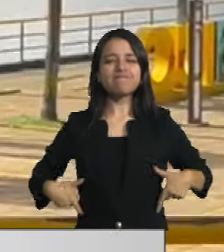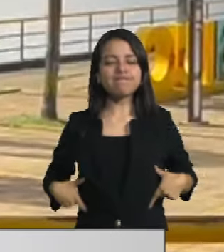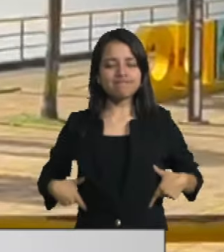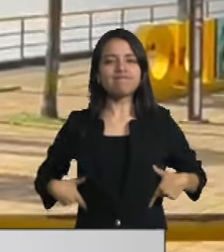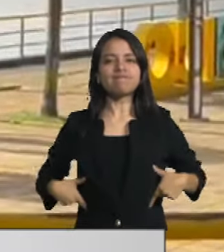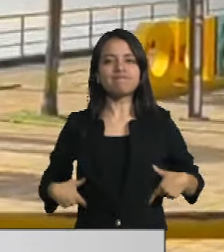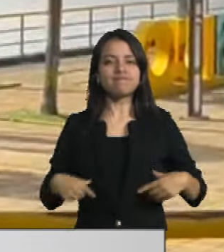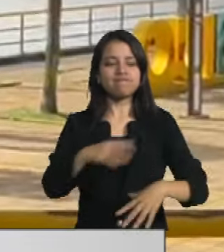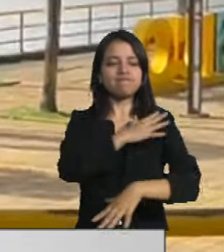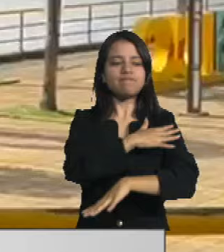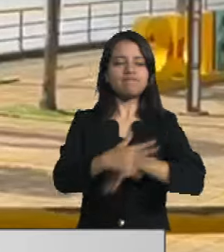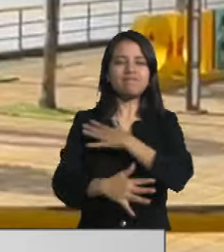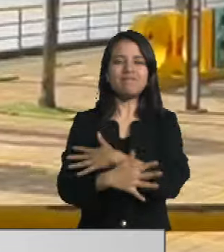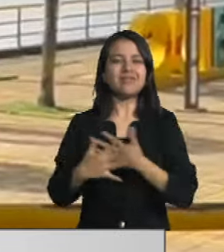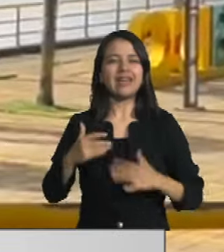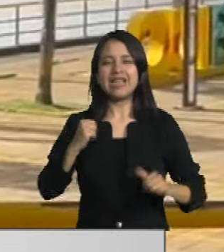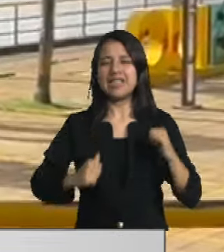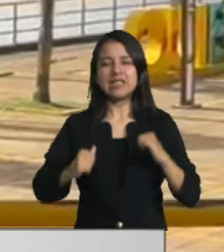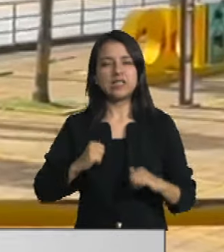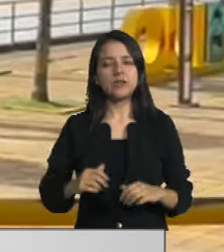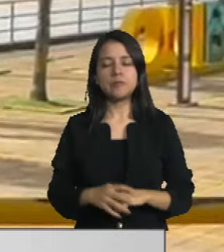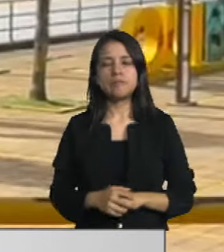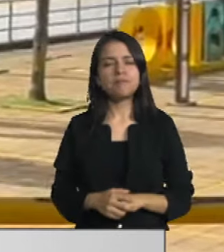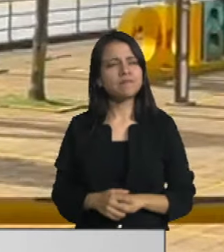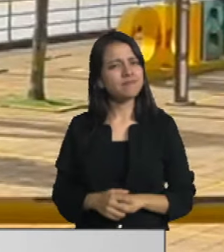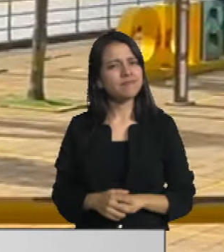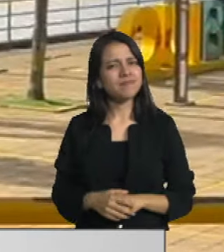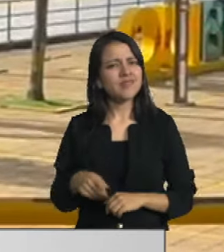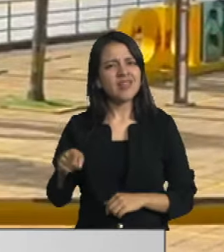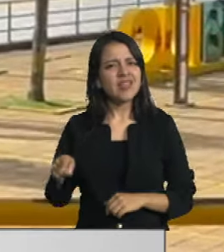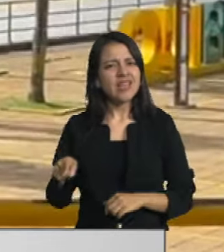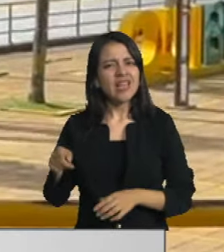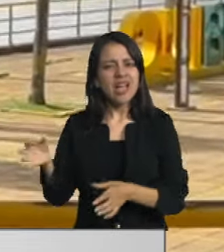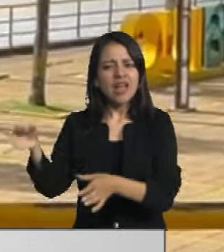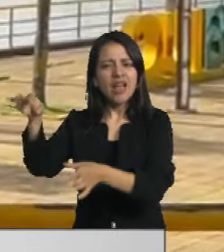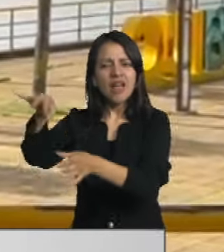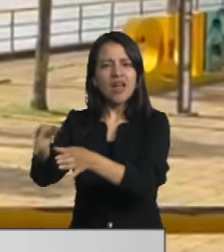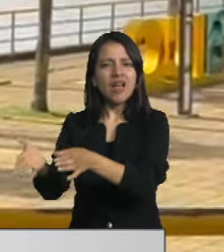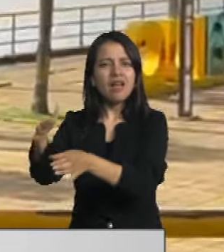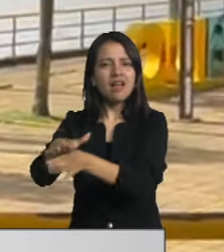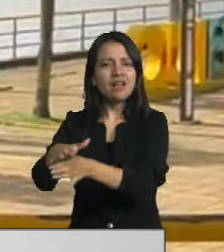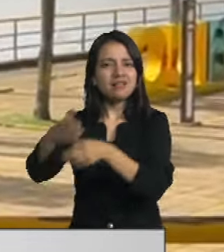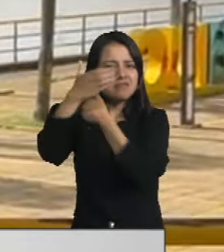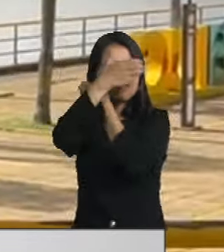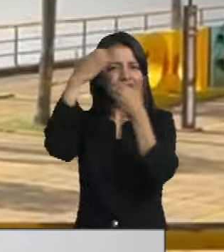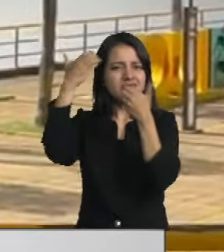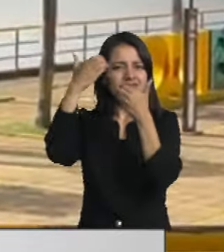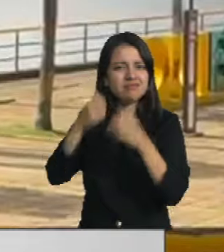extremidades. Ante este hecho demencial y cobarde, nuestros enfermeros de combate valoraron y